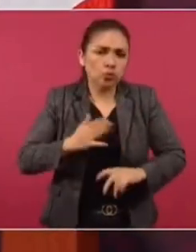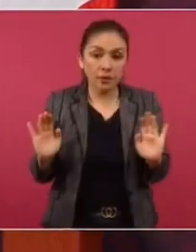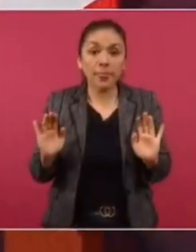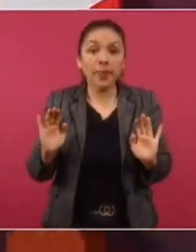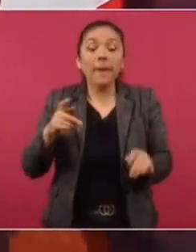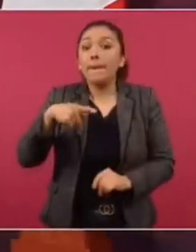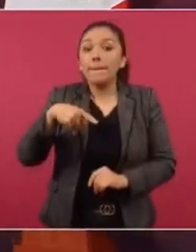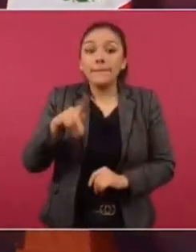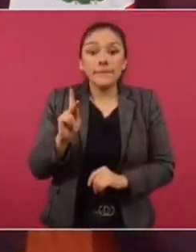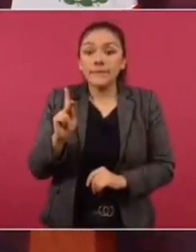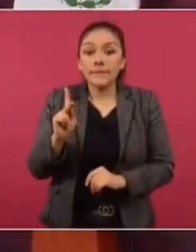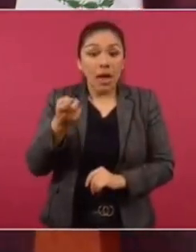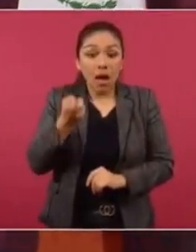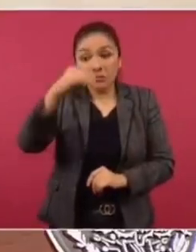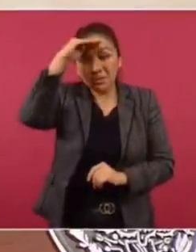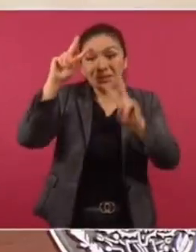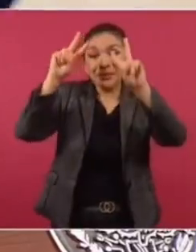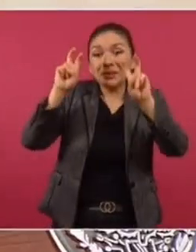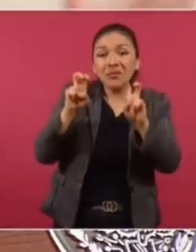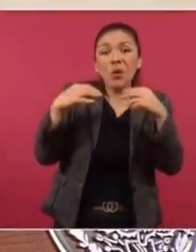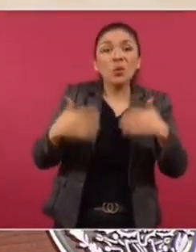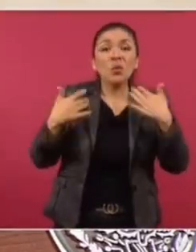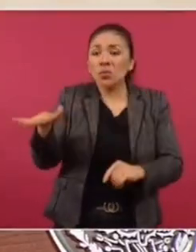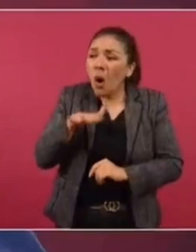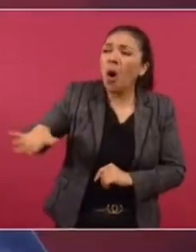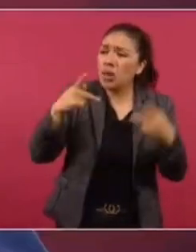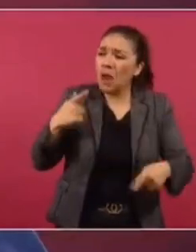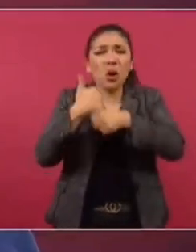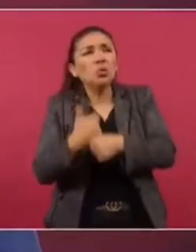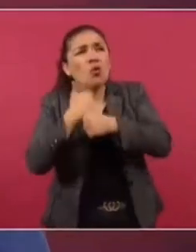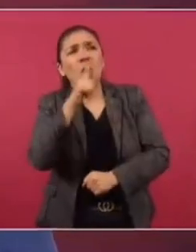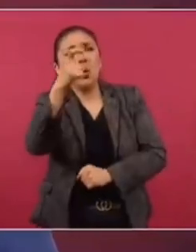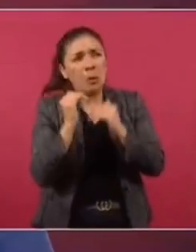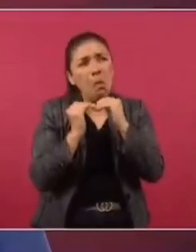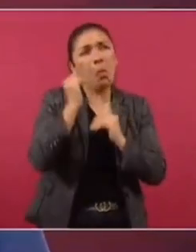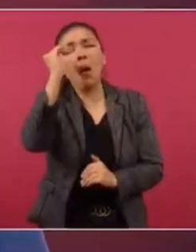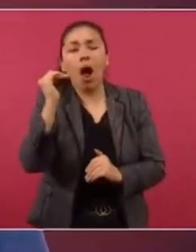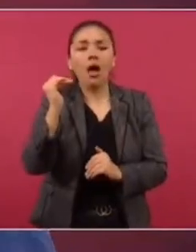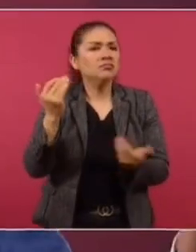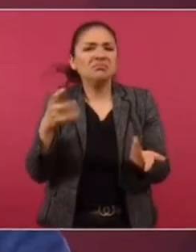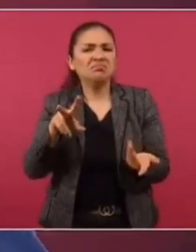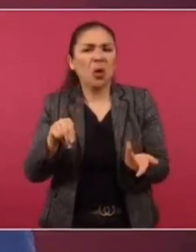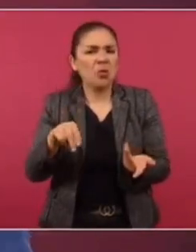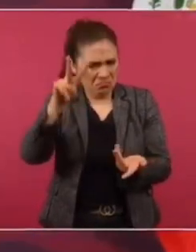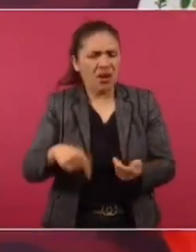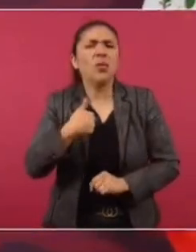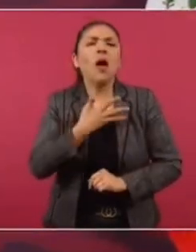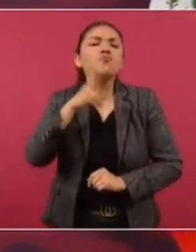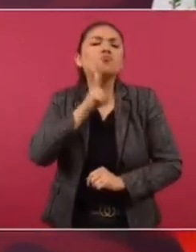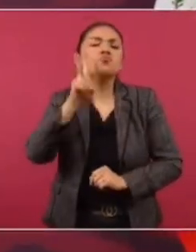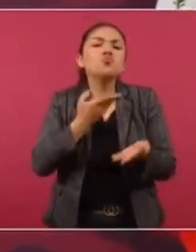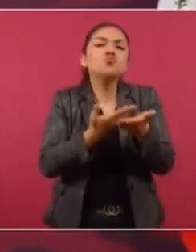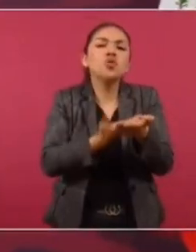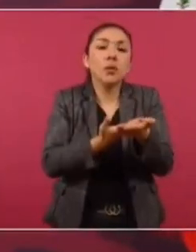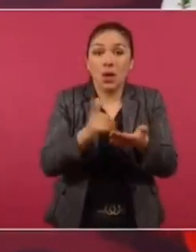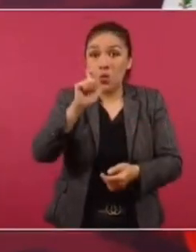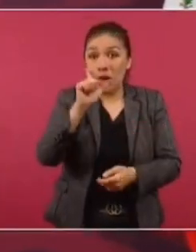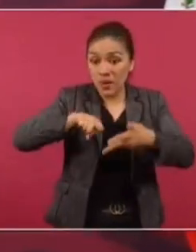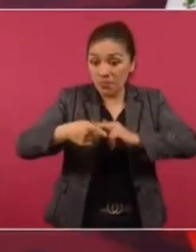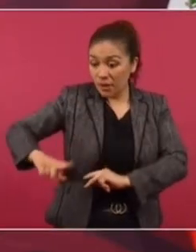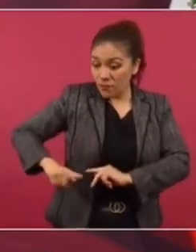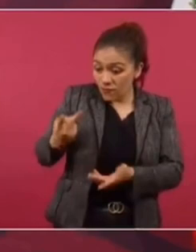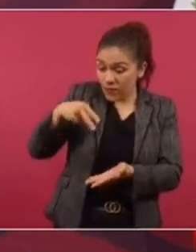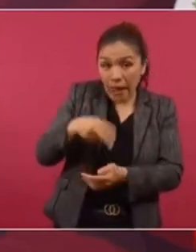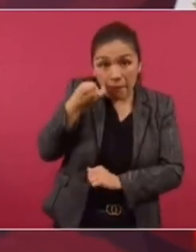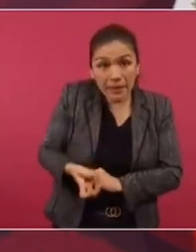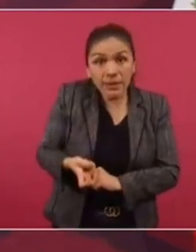Pero no es un asunto general, porque puedo probar que desde que estamos en